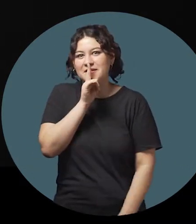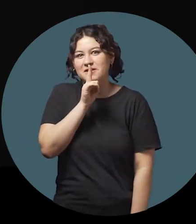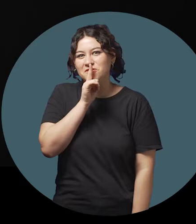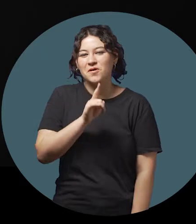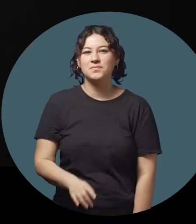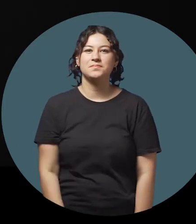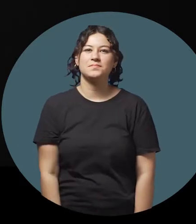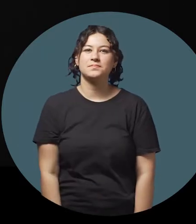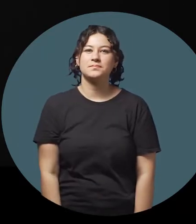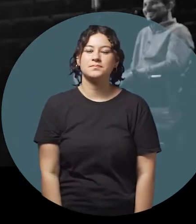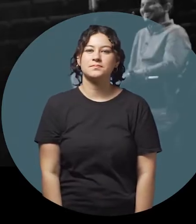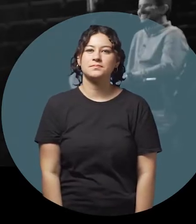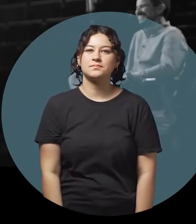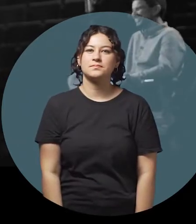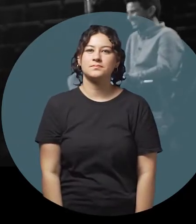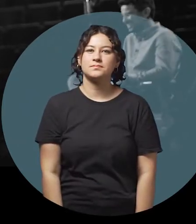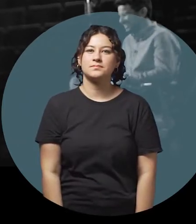Sí, está.